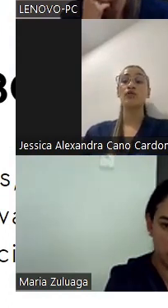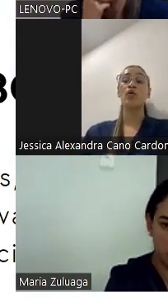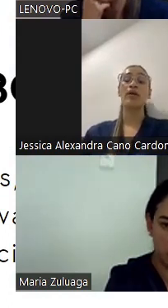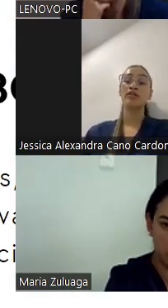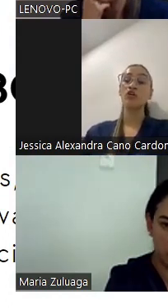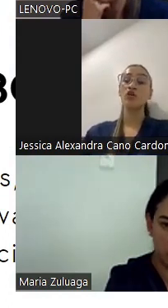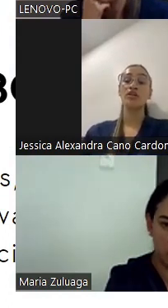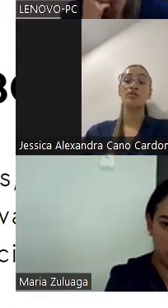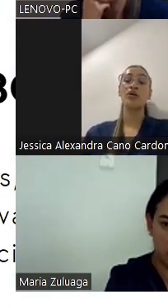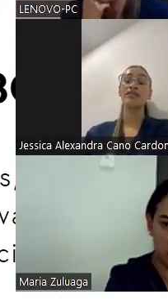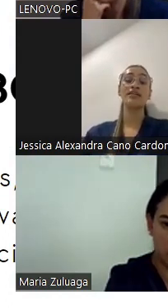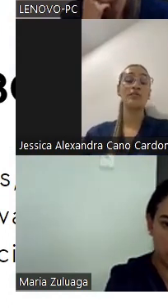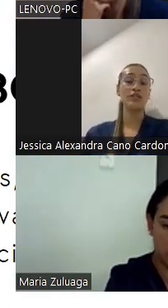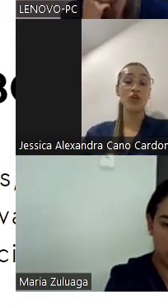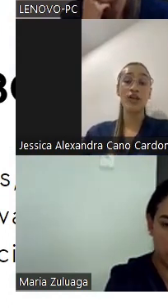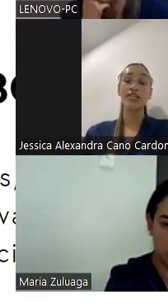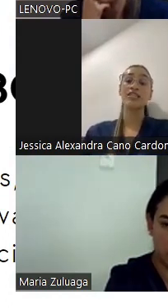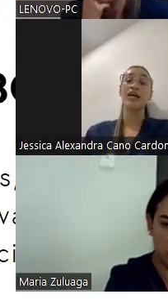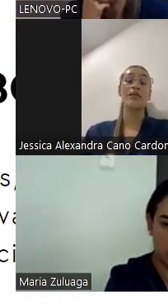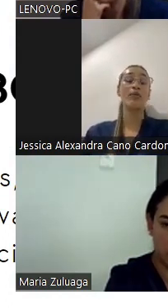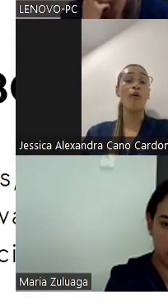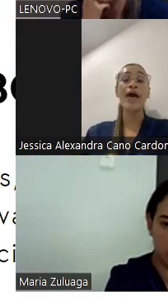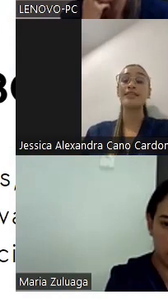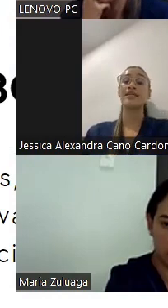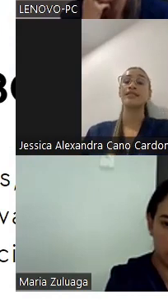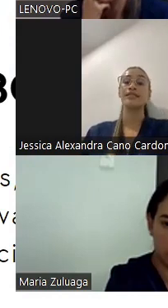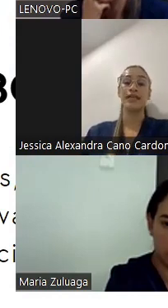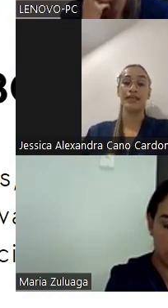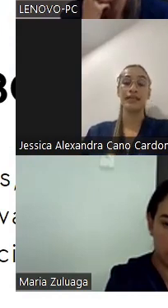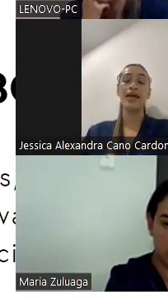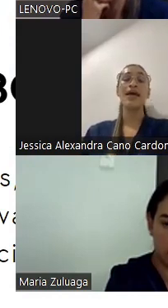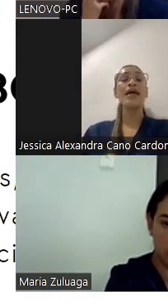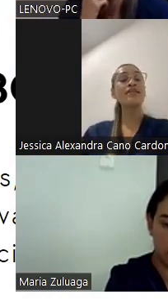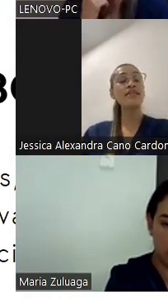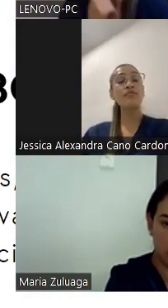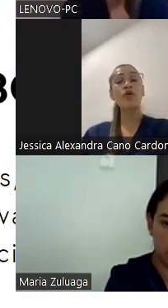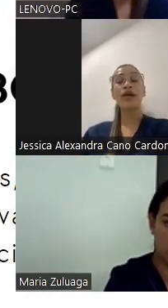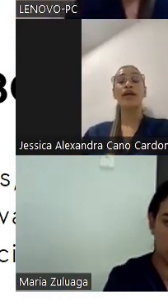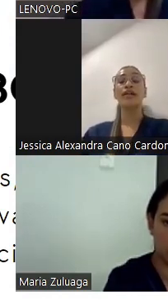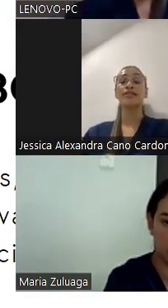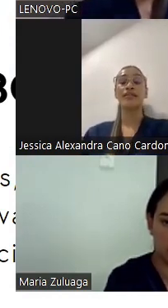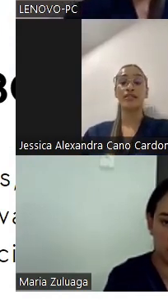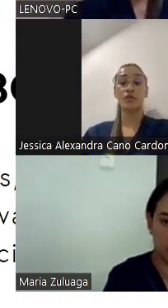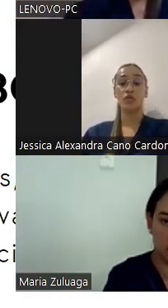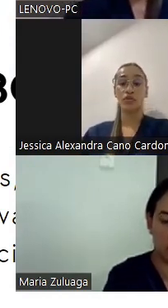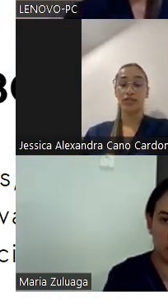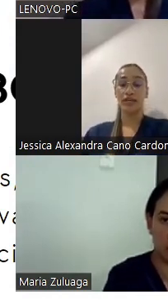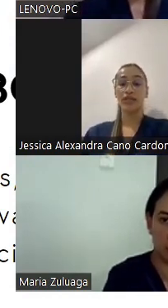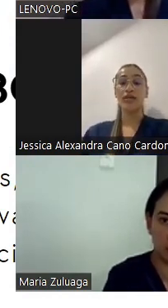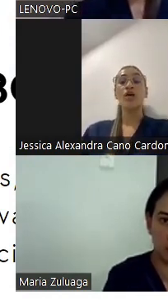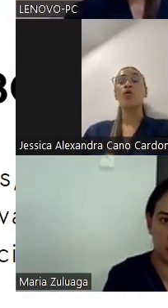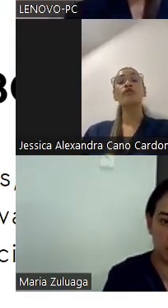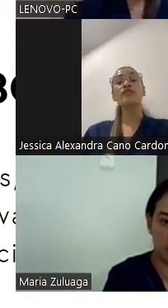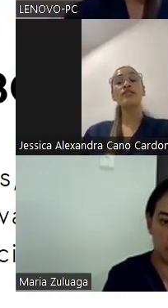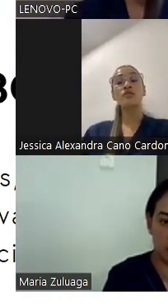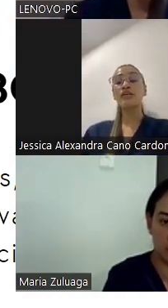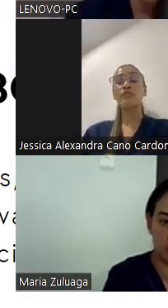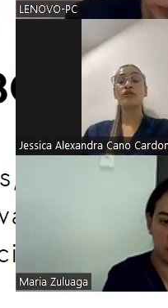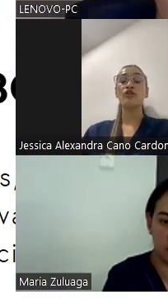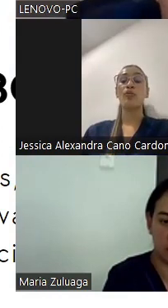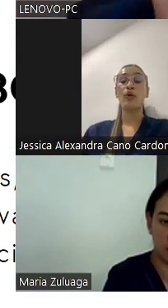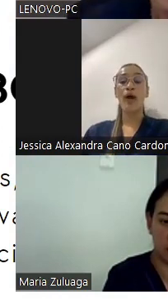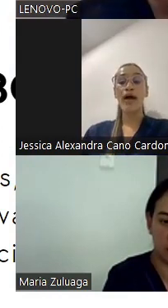mediante su comparación con las mejores intervenciones ya probadas y ya existentes, excepto en las siguientes circunstancias. Cuando no existe